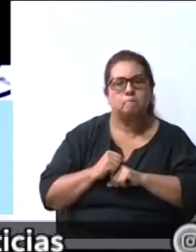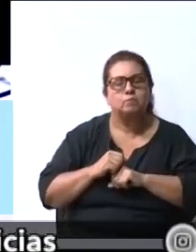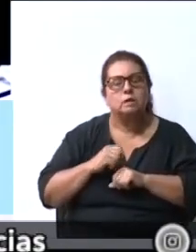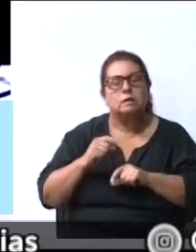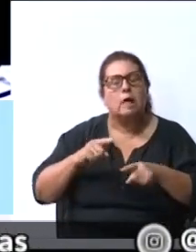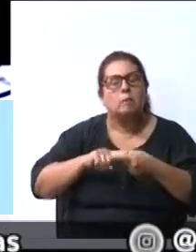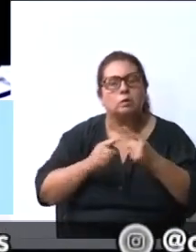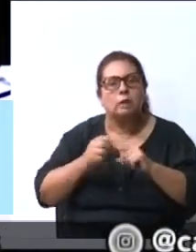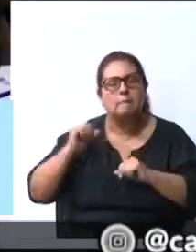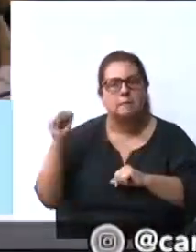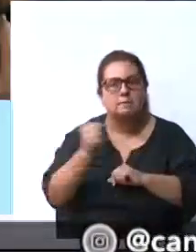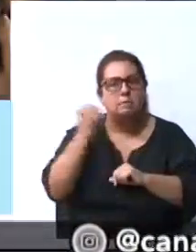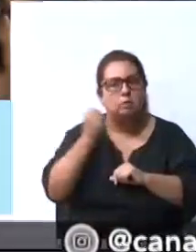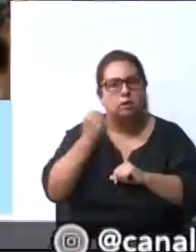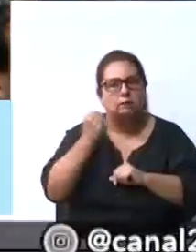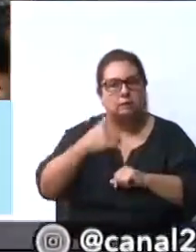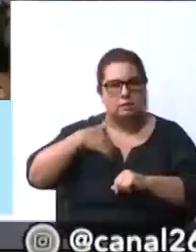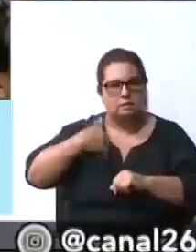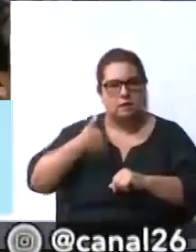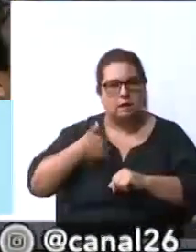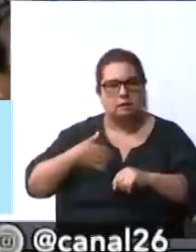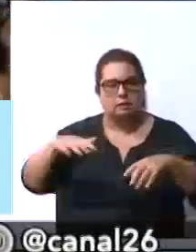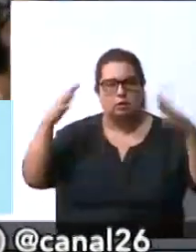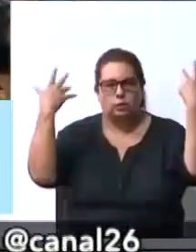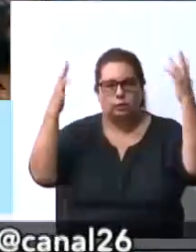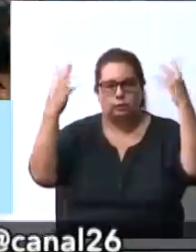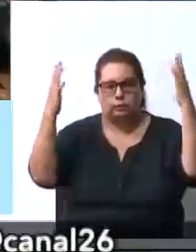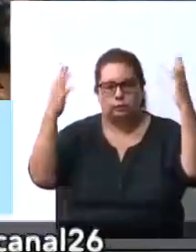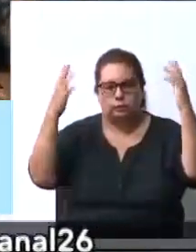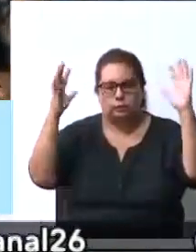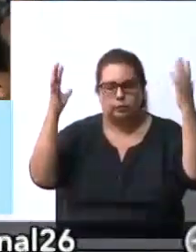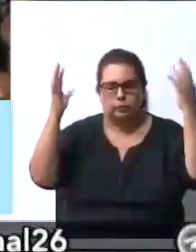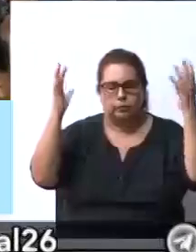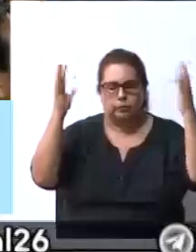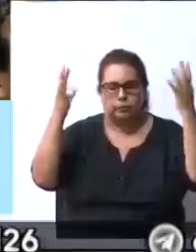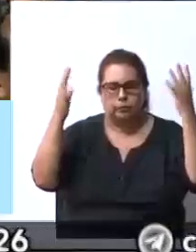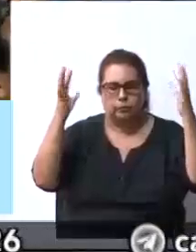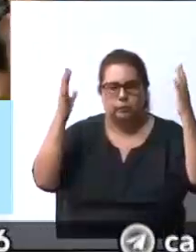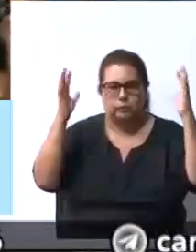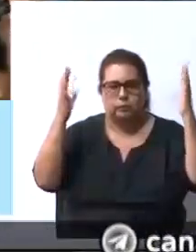Nuestro legado es una ciudad donde la educación es prioridad.